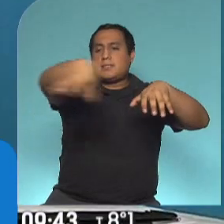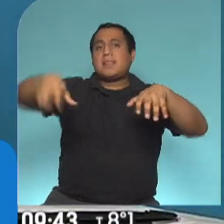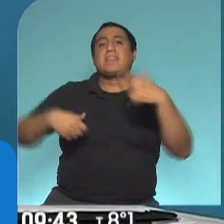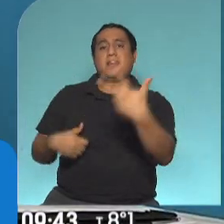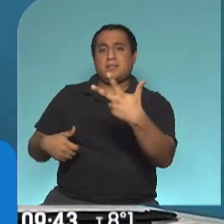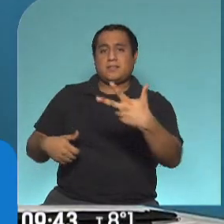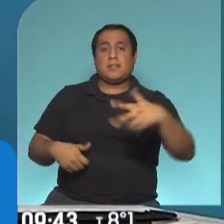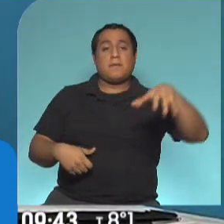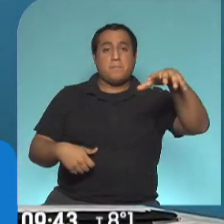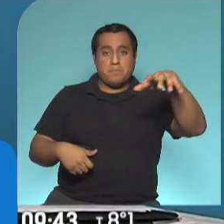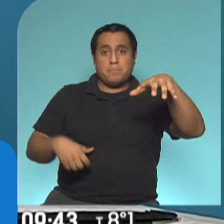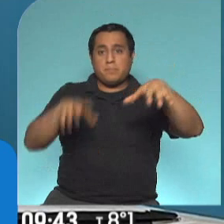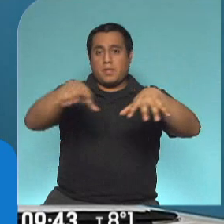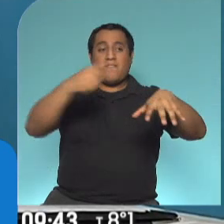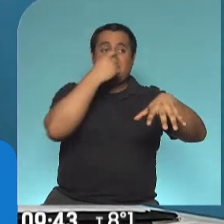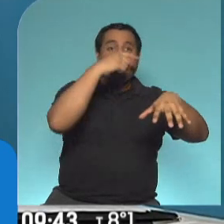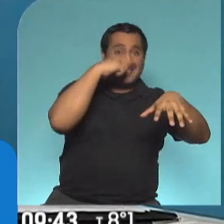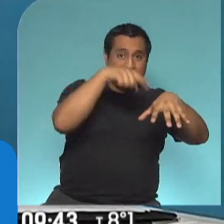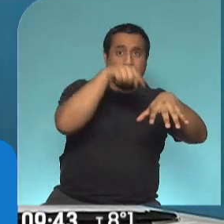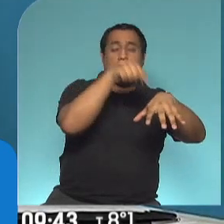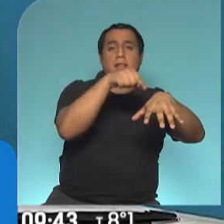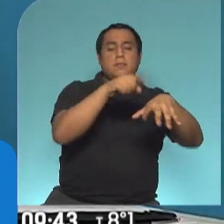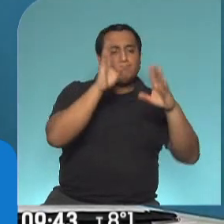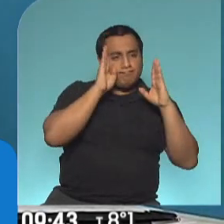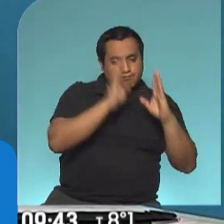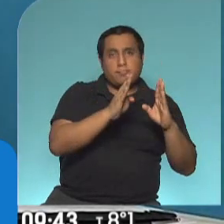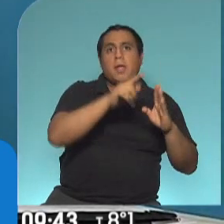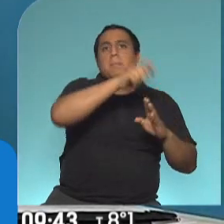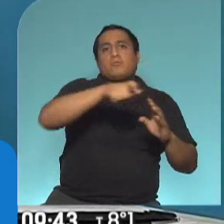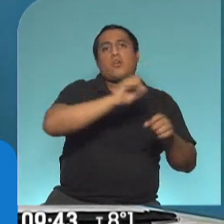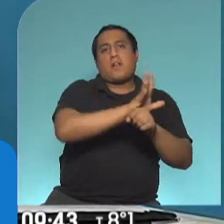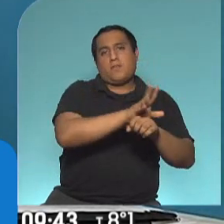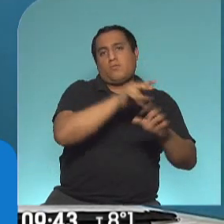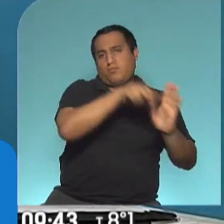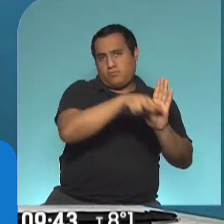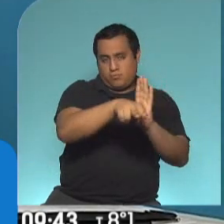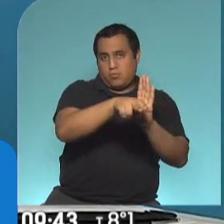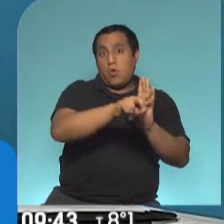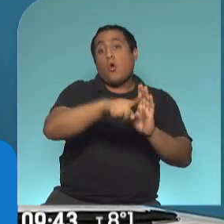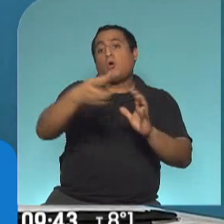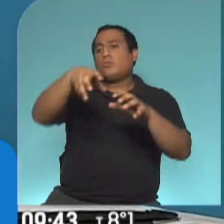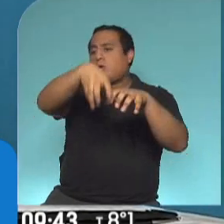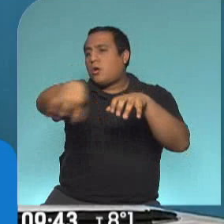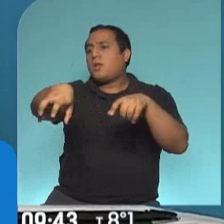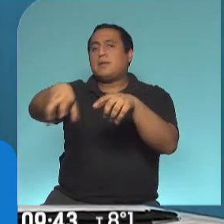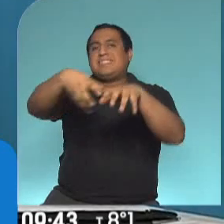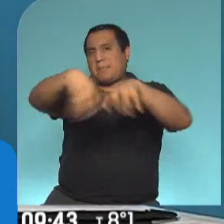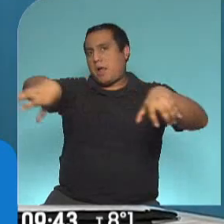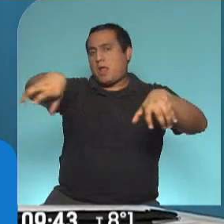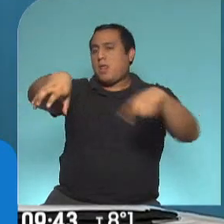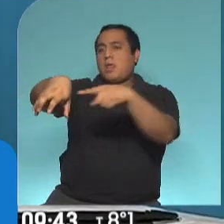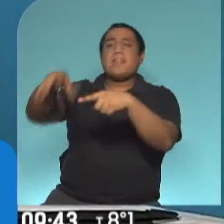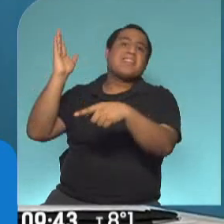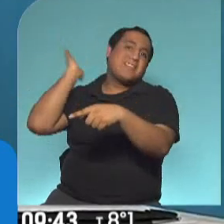27 de los camas están destinadas a la atención del paciente es kobe y hay un área separada de